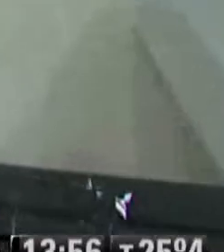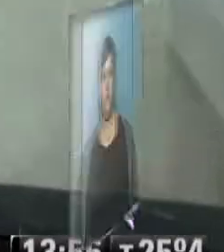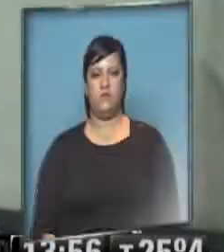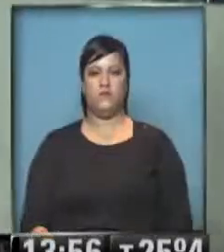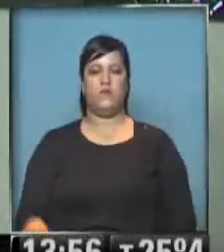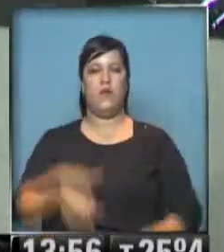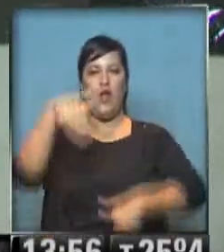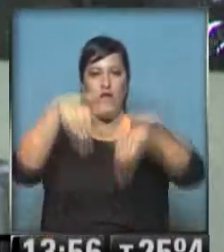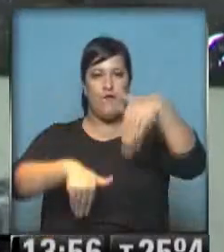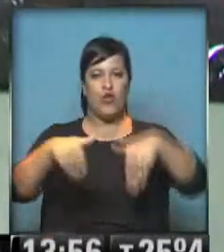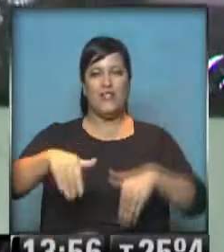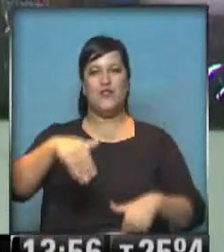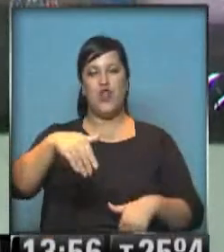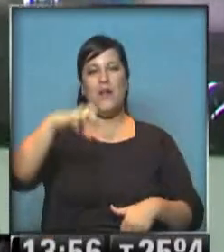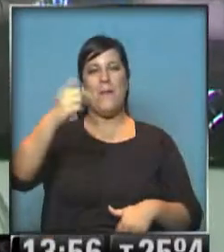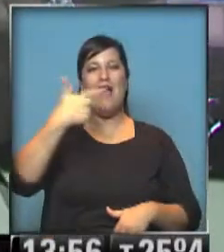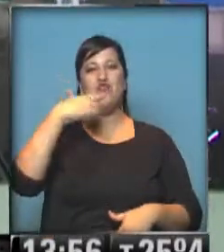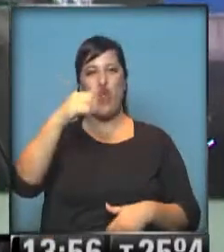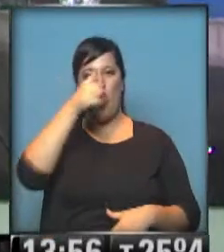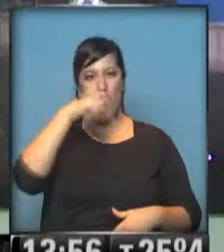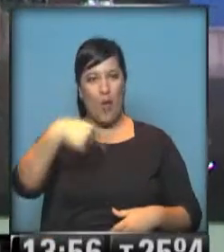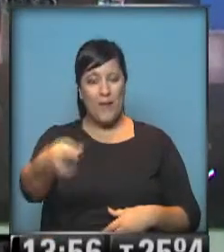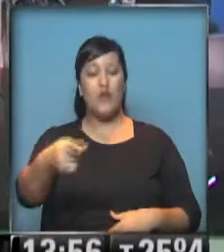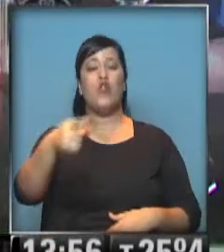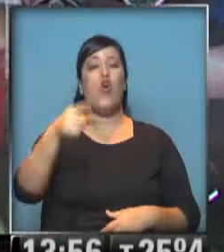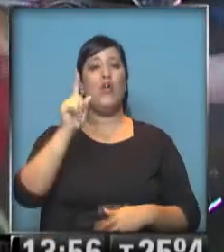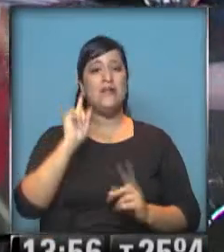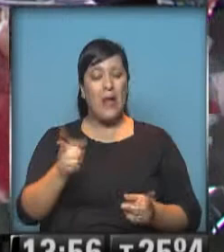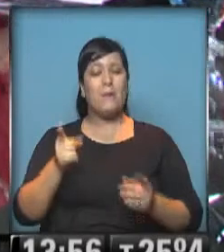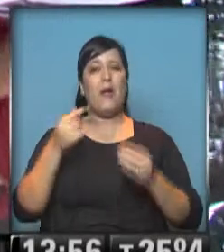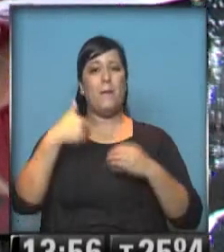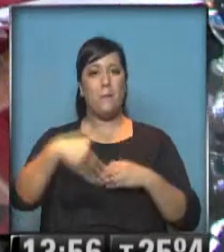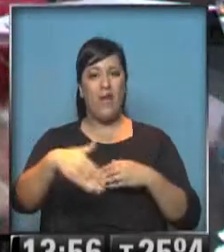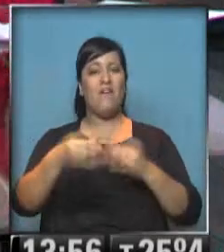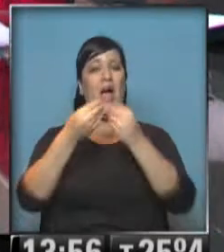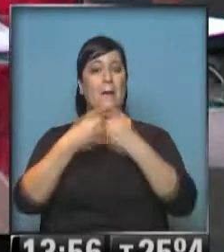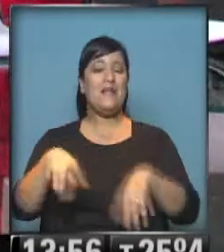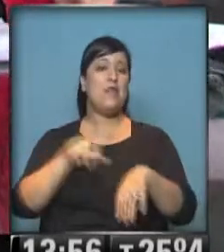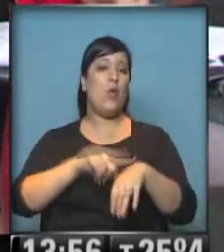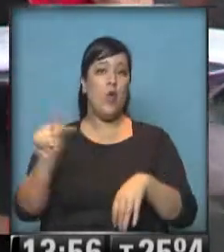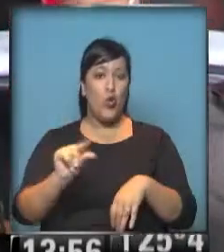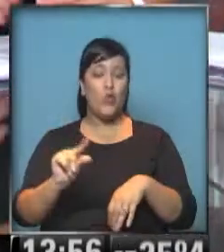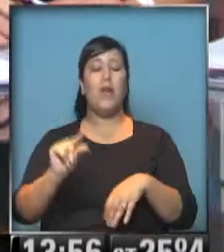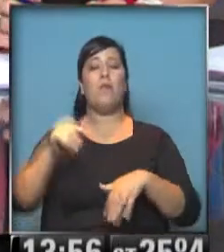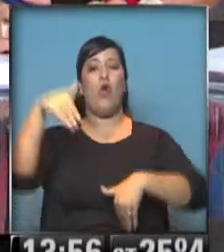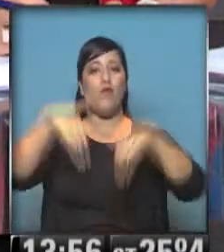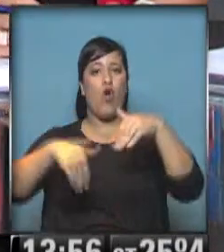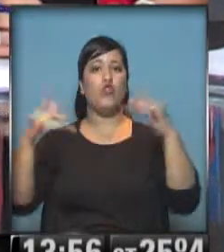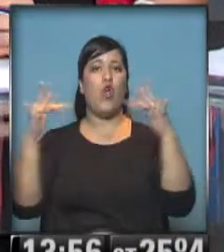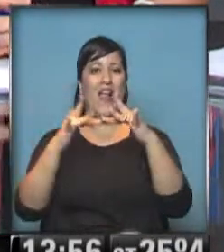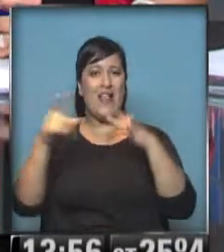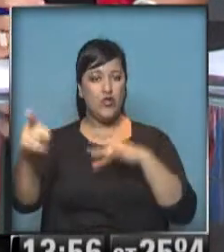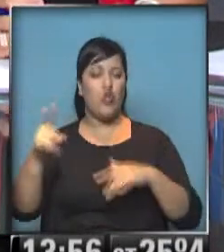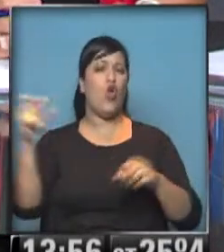Primarias este domingo aquí en la ciudad de Buenos Aires y se va a poner en marcha de manera provisoria el voto electrónico. Claro, porque no está